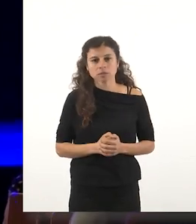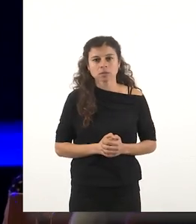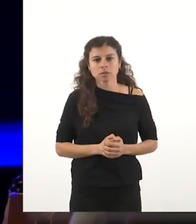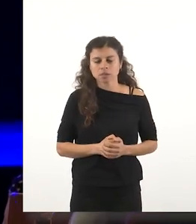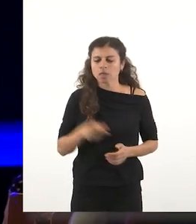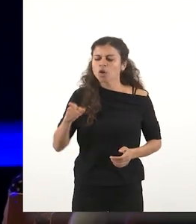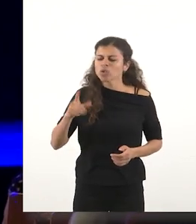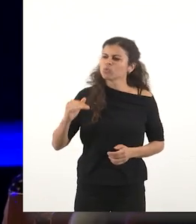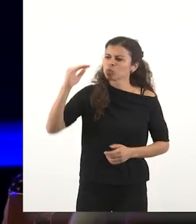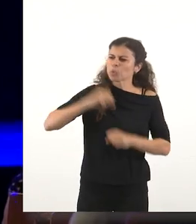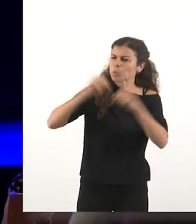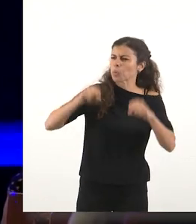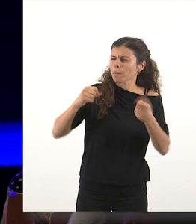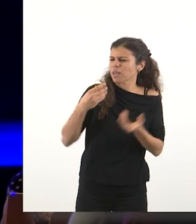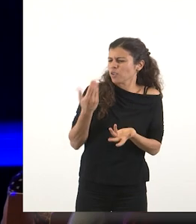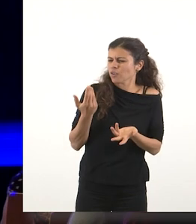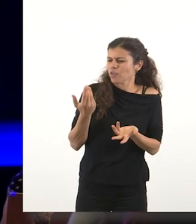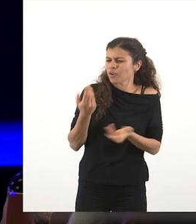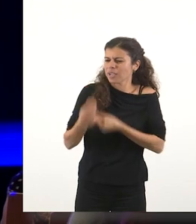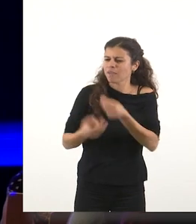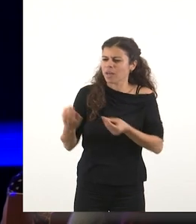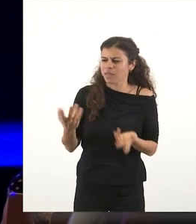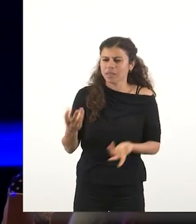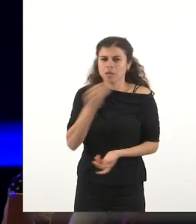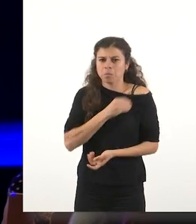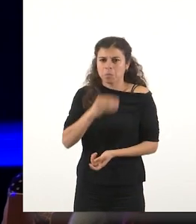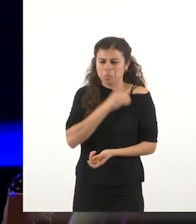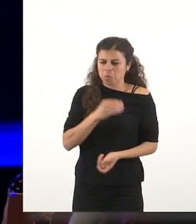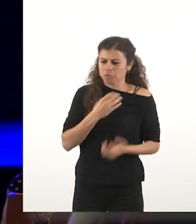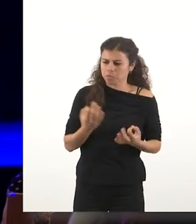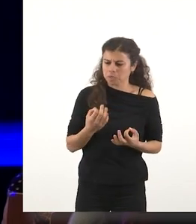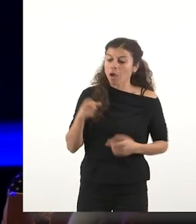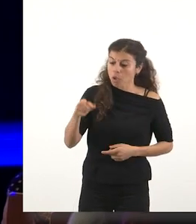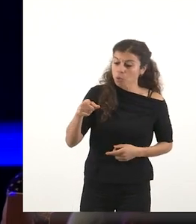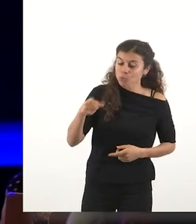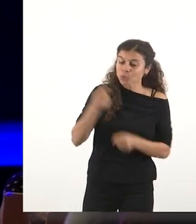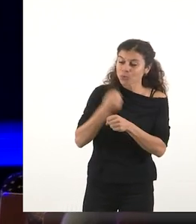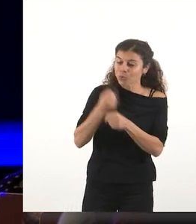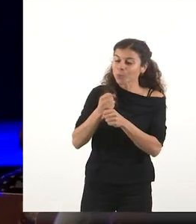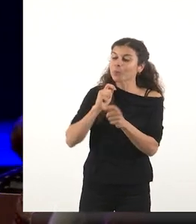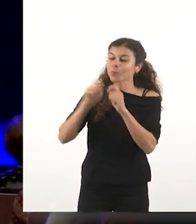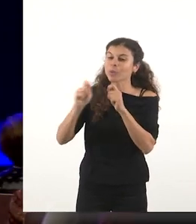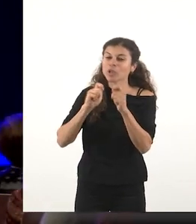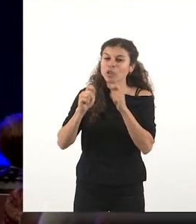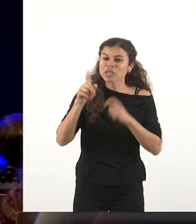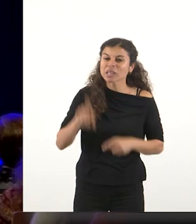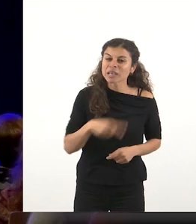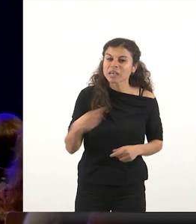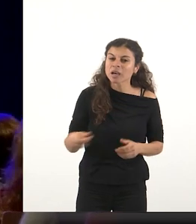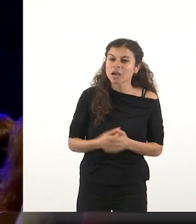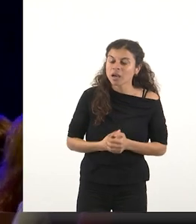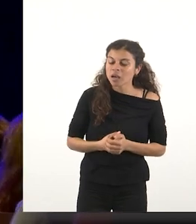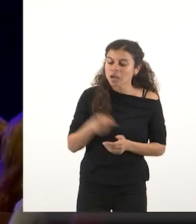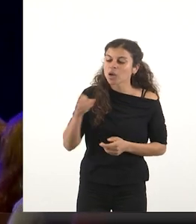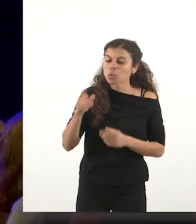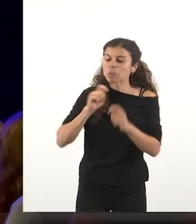¿Tú de mayor qué vas a ser, tío? Me pregunta tantas veces, ¿qué me pasa? ¿No? A lo mejor vas a ser periodista, ¿eh o no? Dígame la cara, mi niña, ven. Vas a